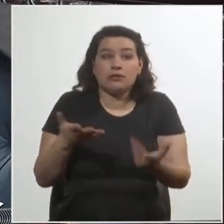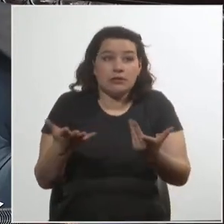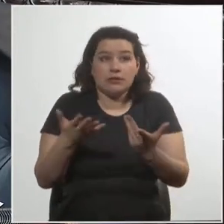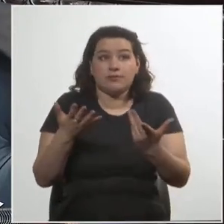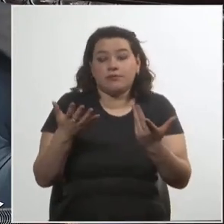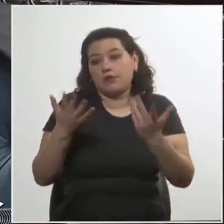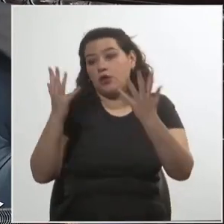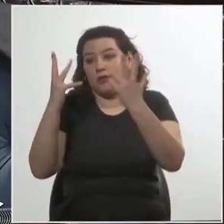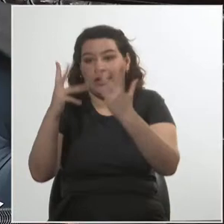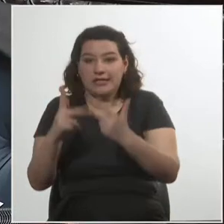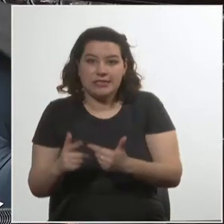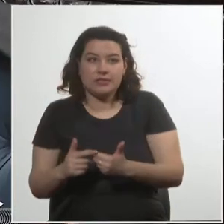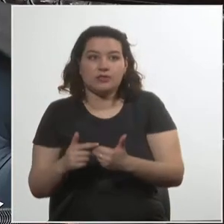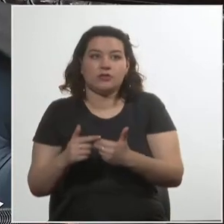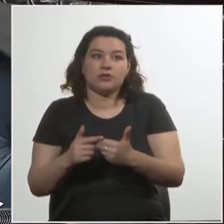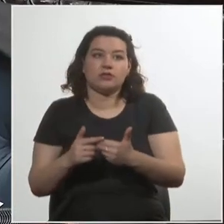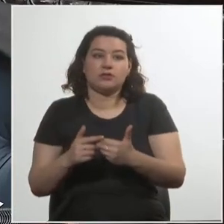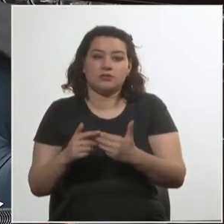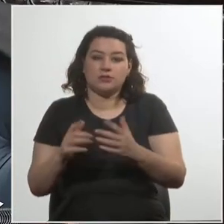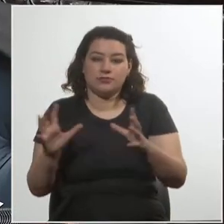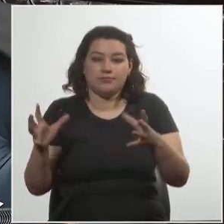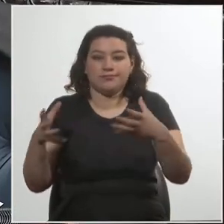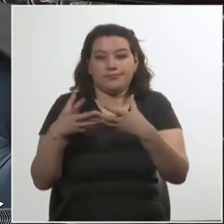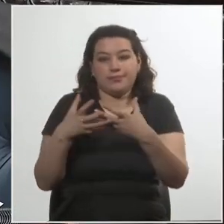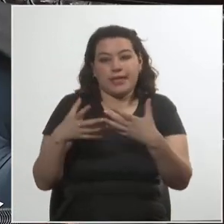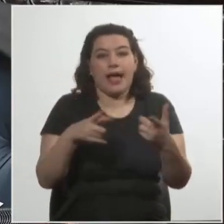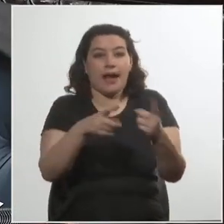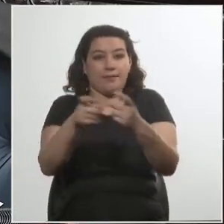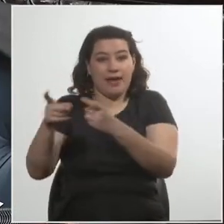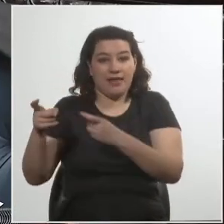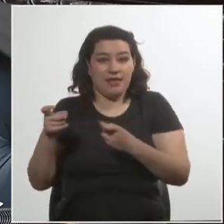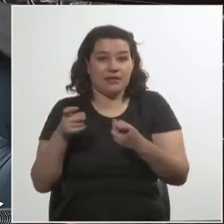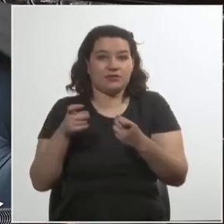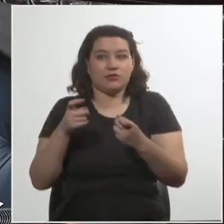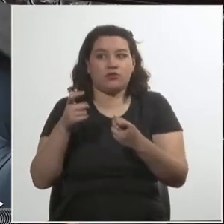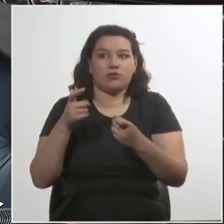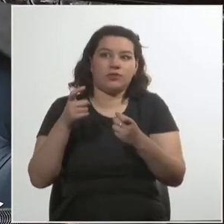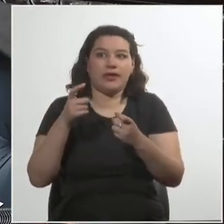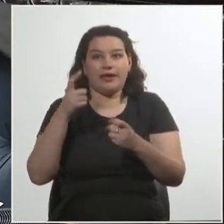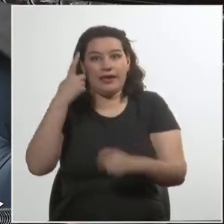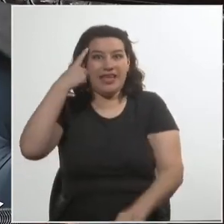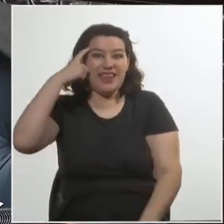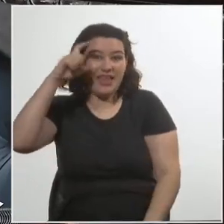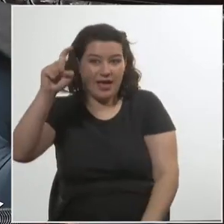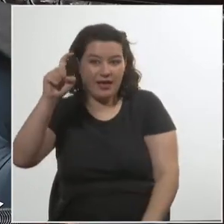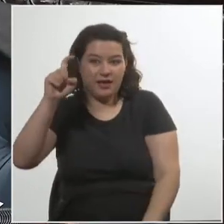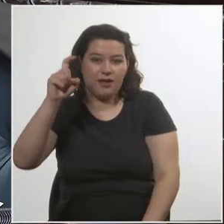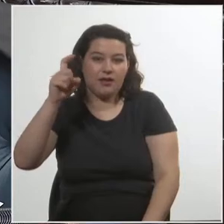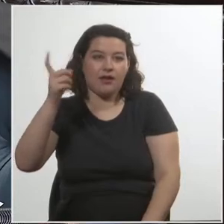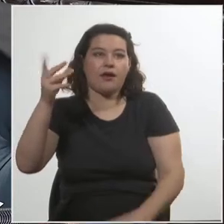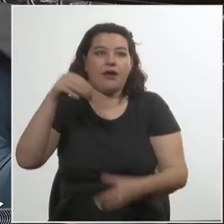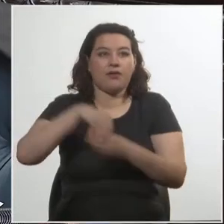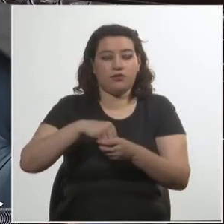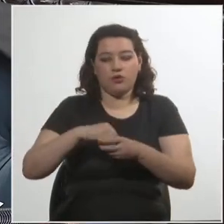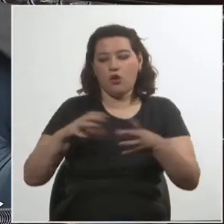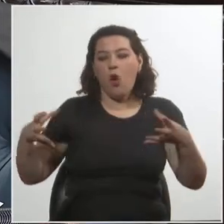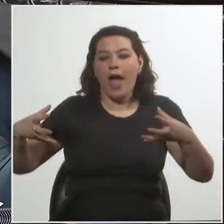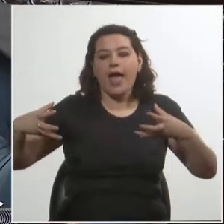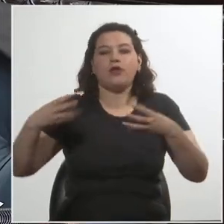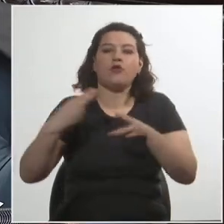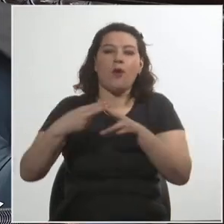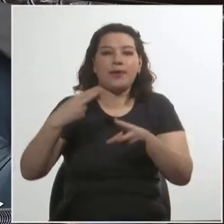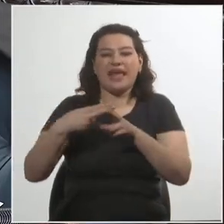organizaciones armadas con definiciones ideológicas está incluido por ejemplo el escuadrón de la